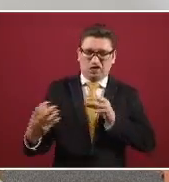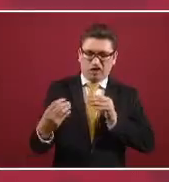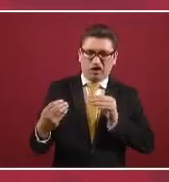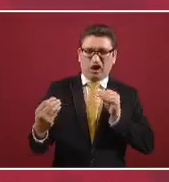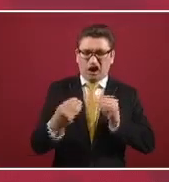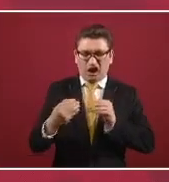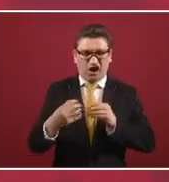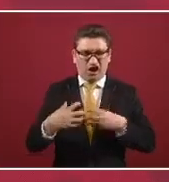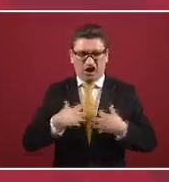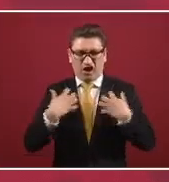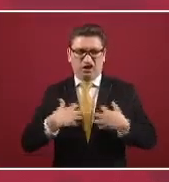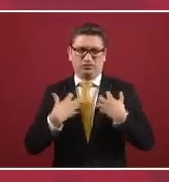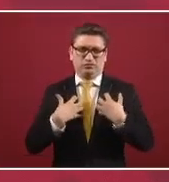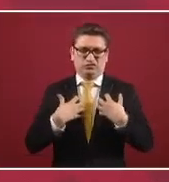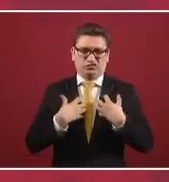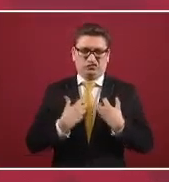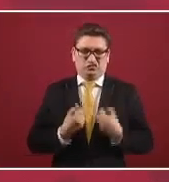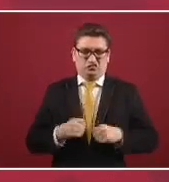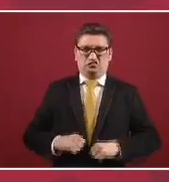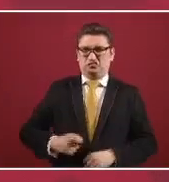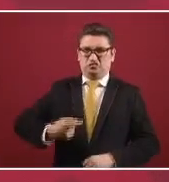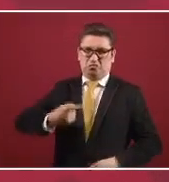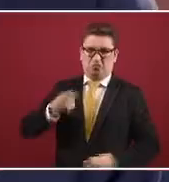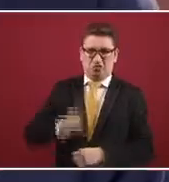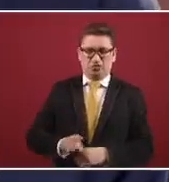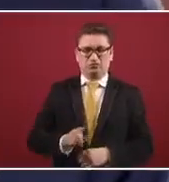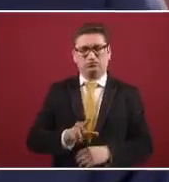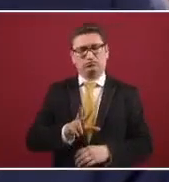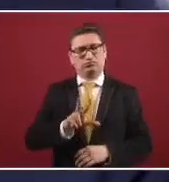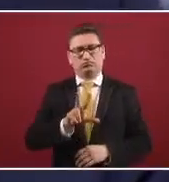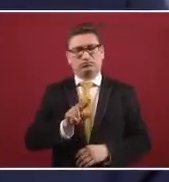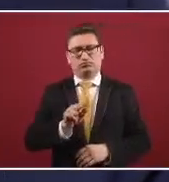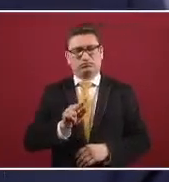es decir, sin actos autoritarios,